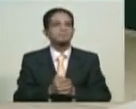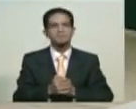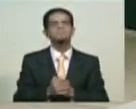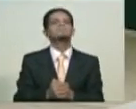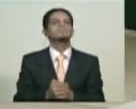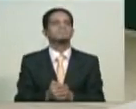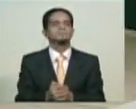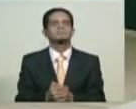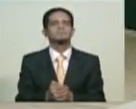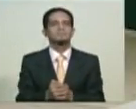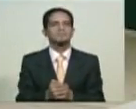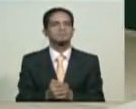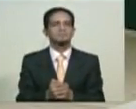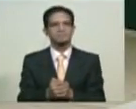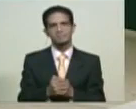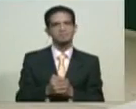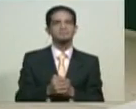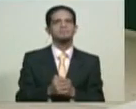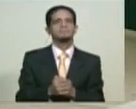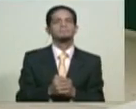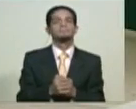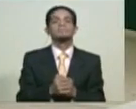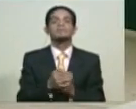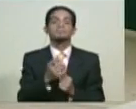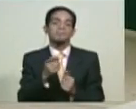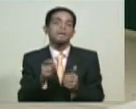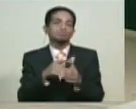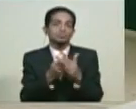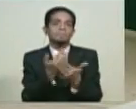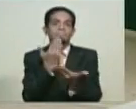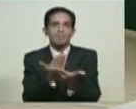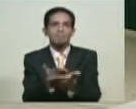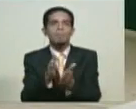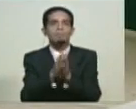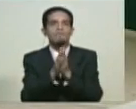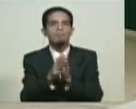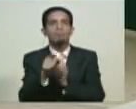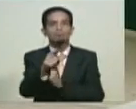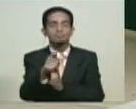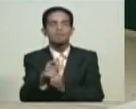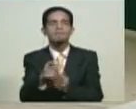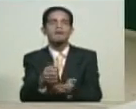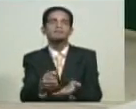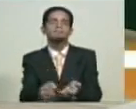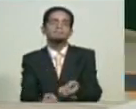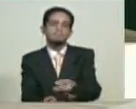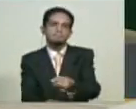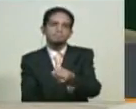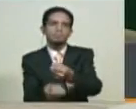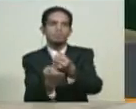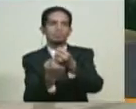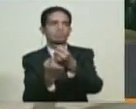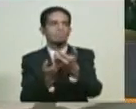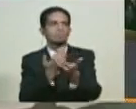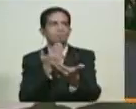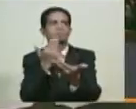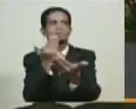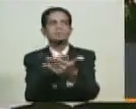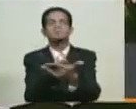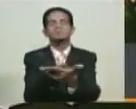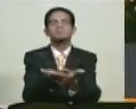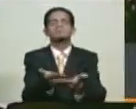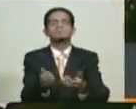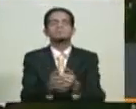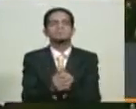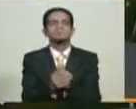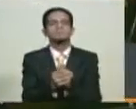pido aportes, propuestas, una visión, pues, una visión